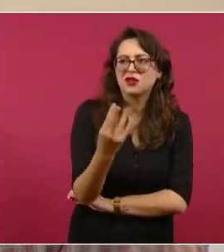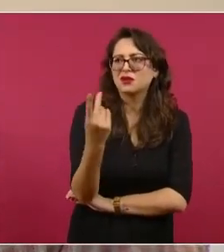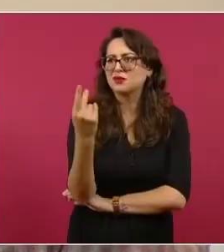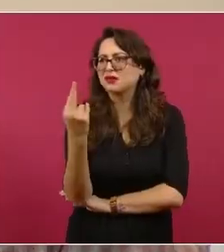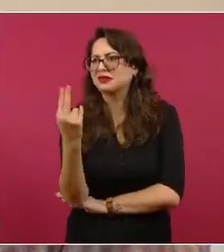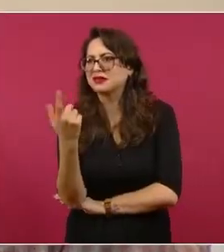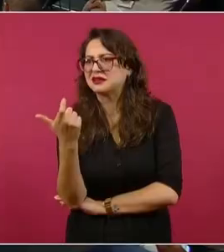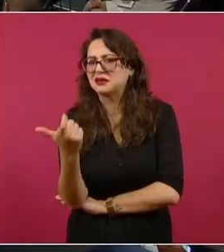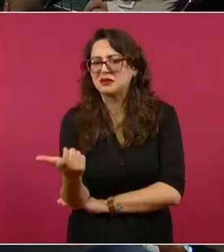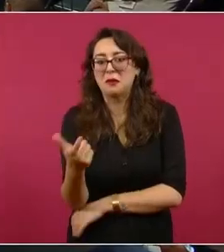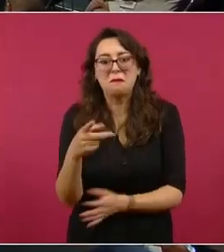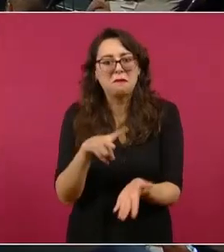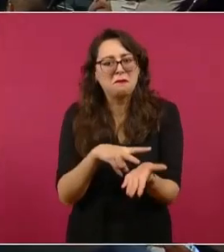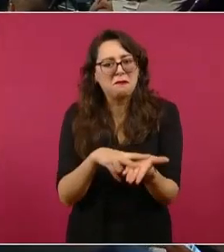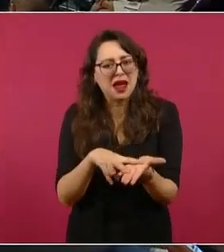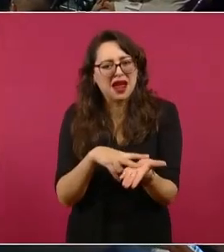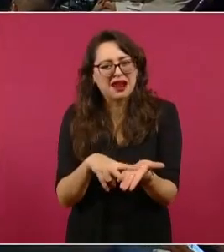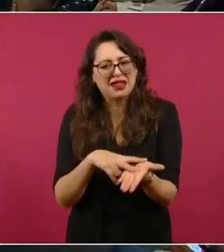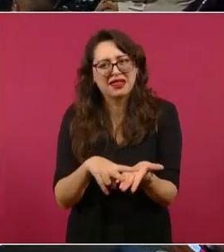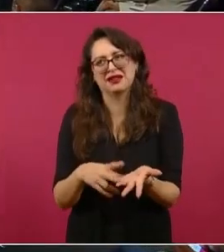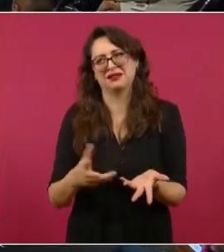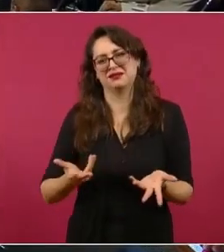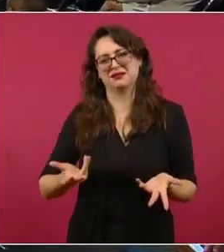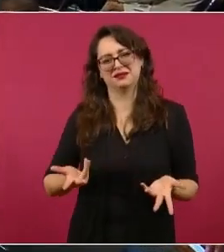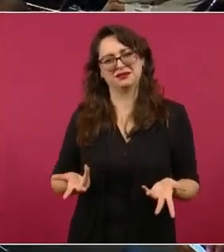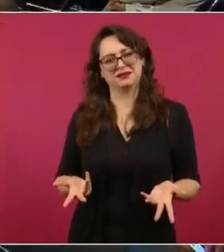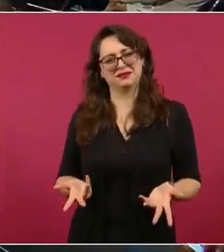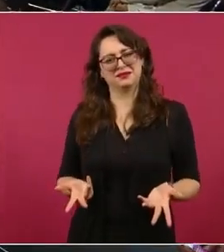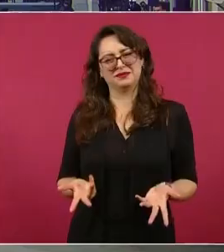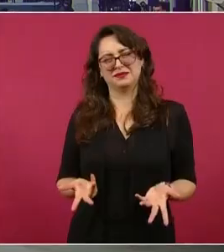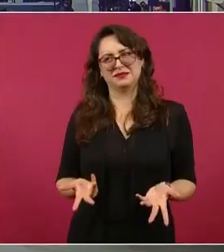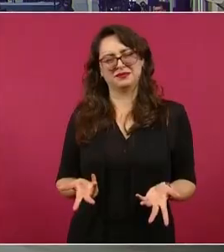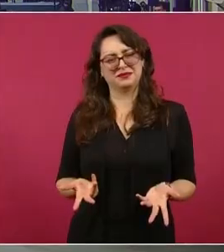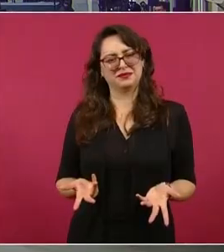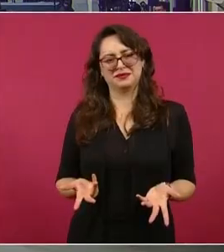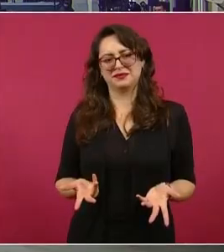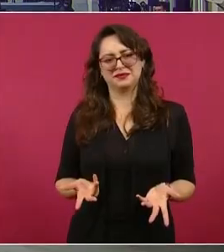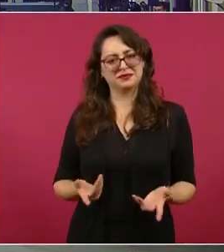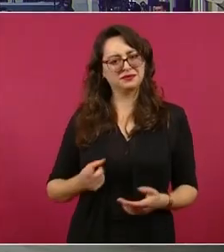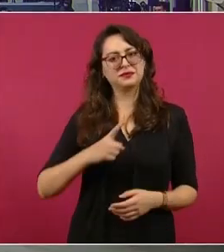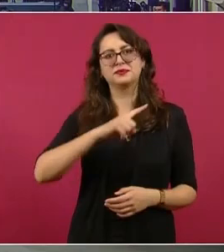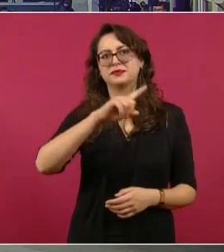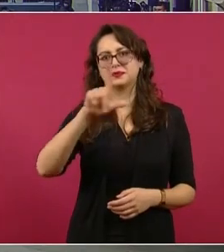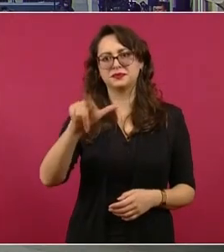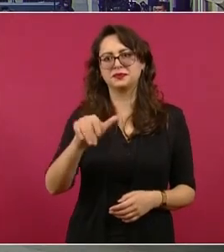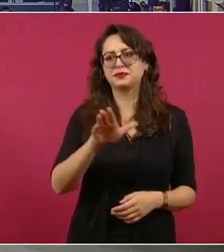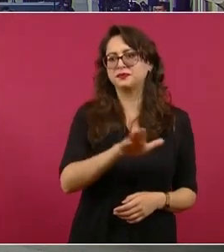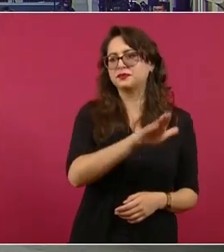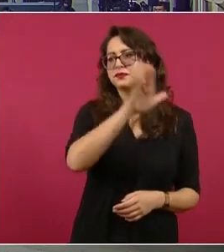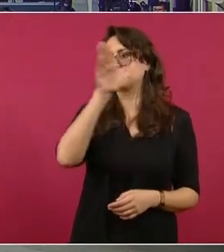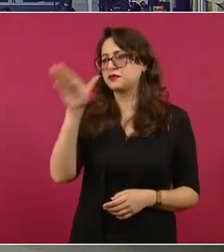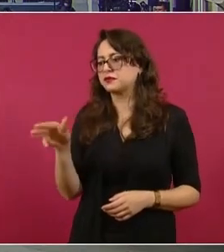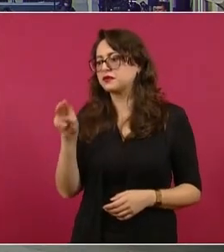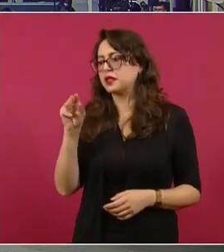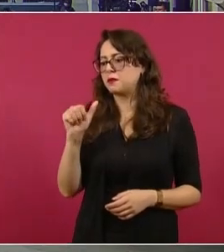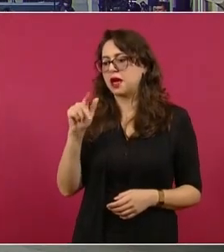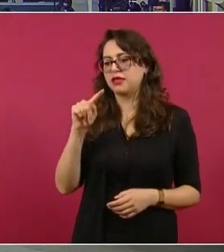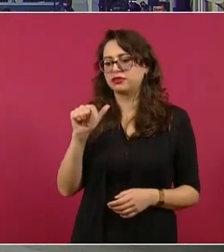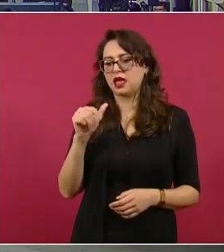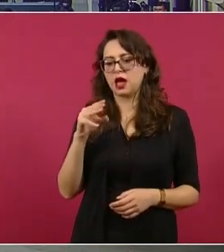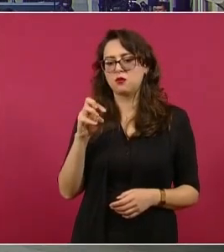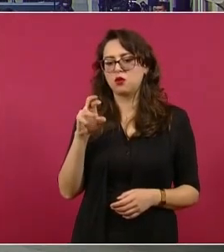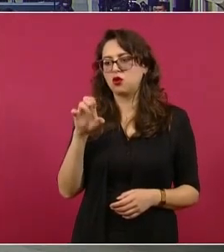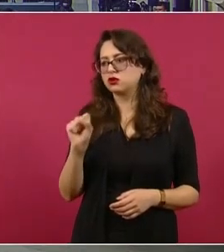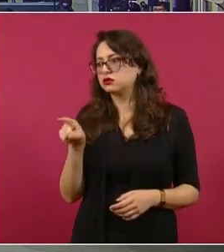Y 3 horas después que llegamos a Matamoros,